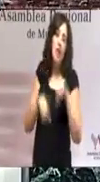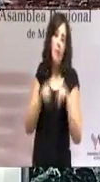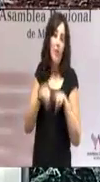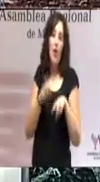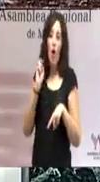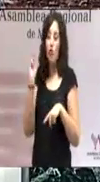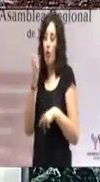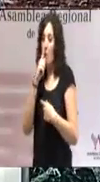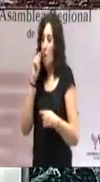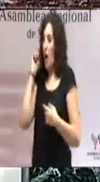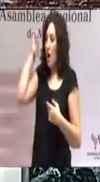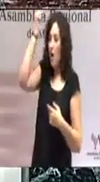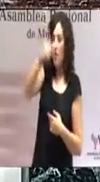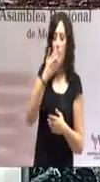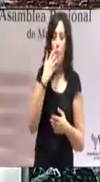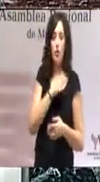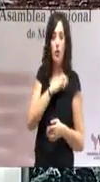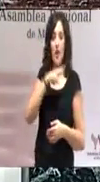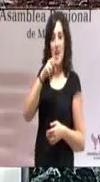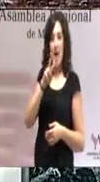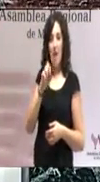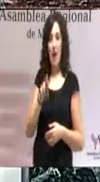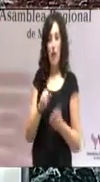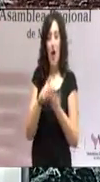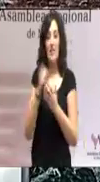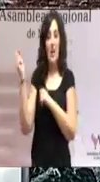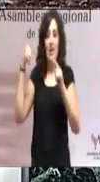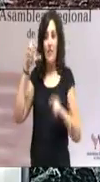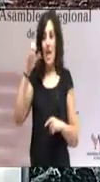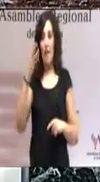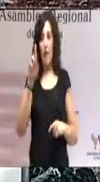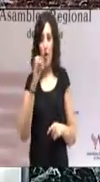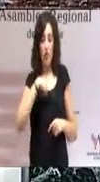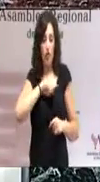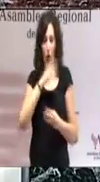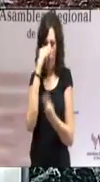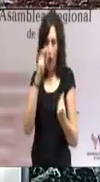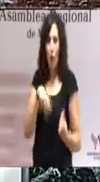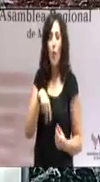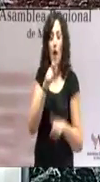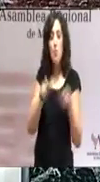estuvieron más años, el señor Navarro, otros estuvieron más años y se cargaron el trasvase del Ebro, que no lo vamos a olvidar nunca ni nosotros ni los murcianos.